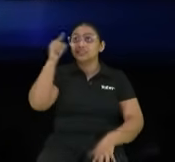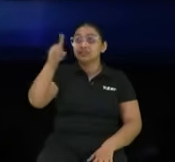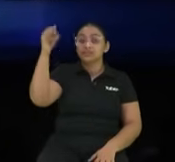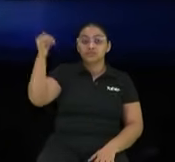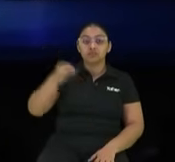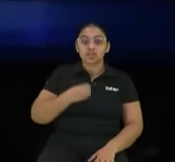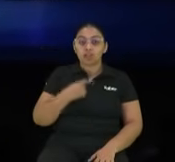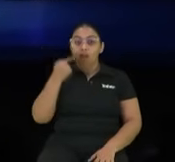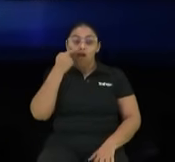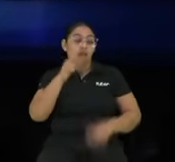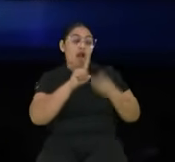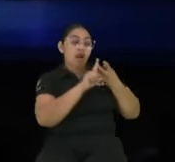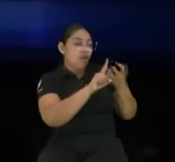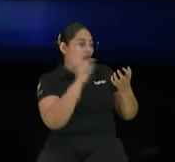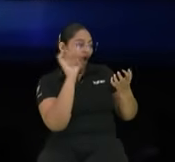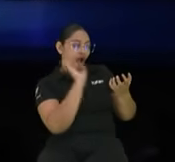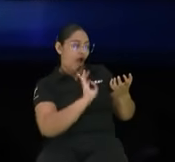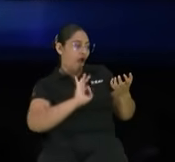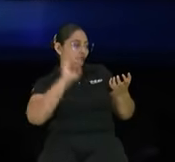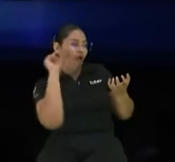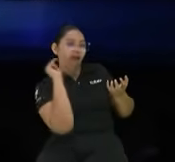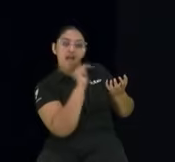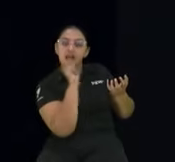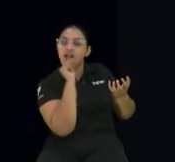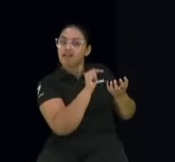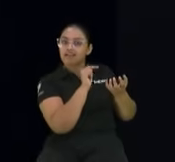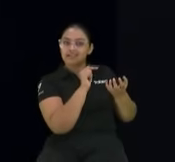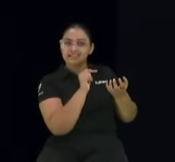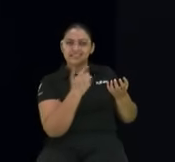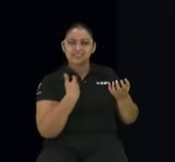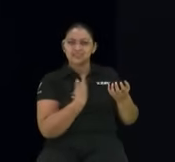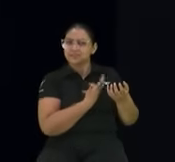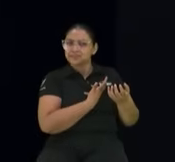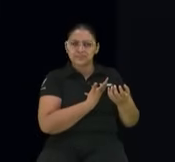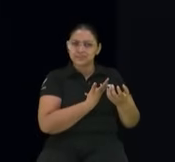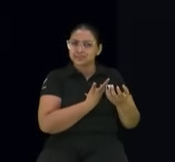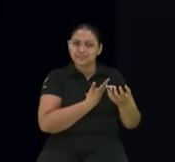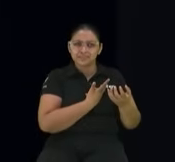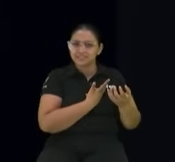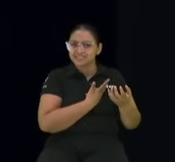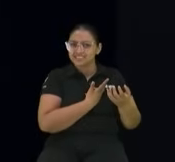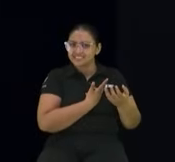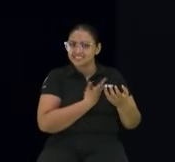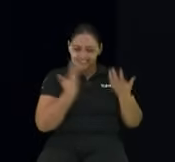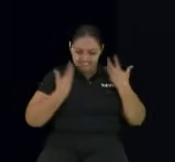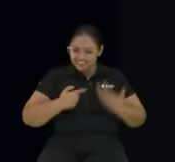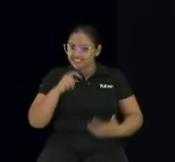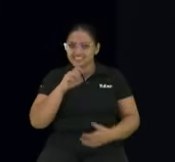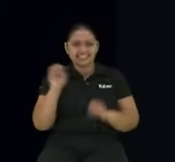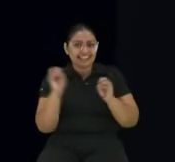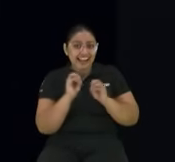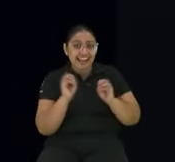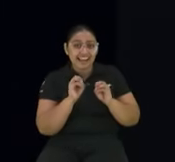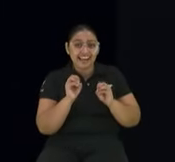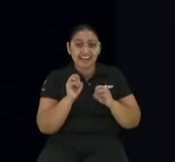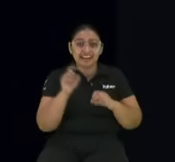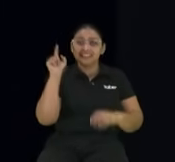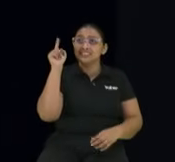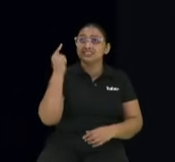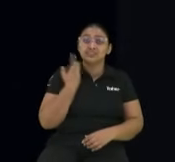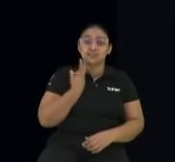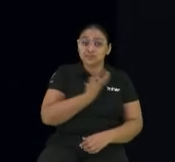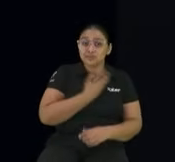liderazgo en absoluto nosotros solo somos herramientas útiles al reino de